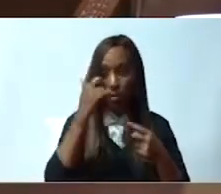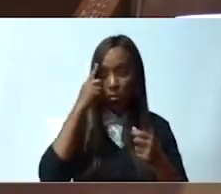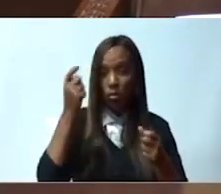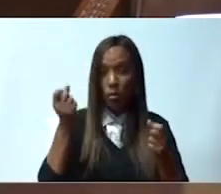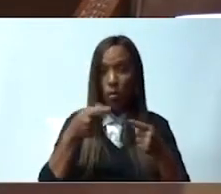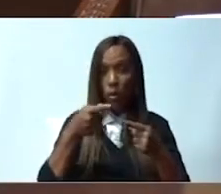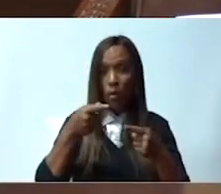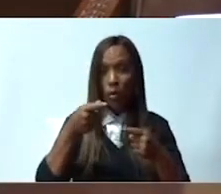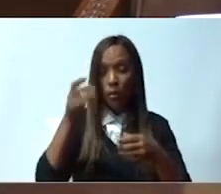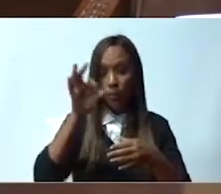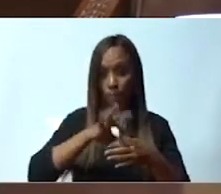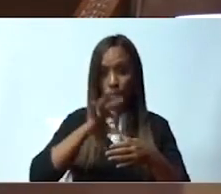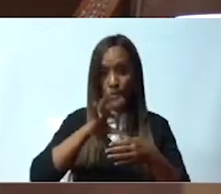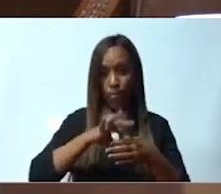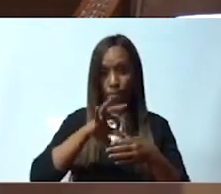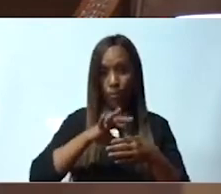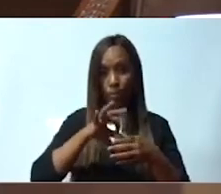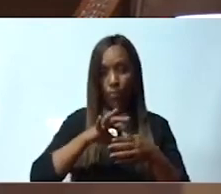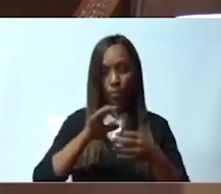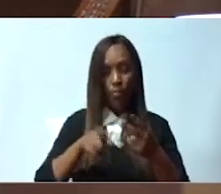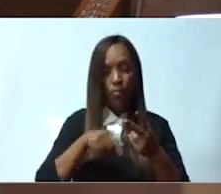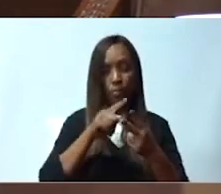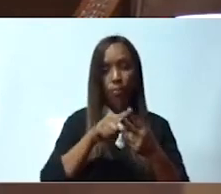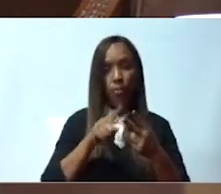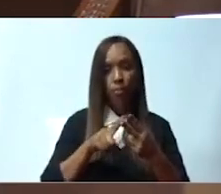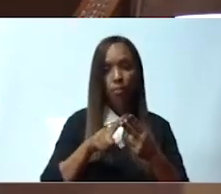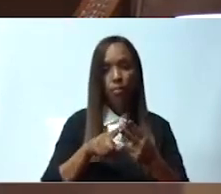Estos proyectos de resolución